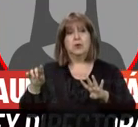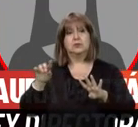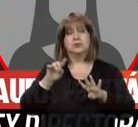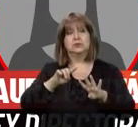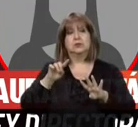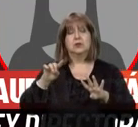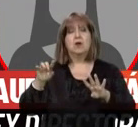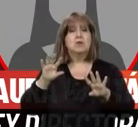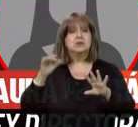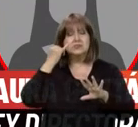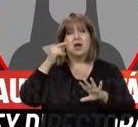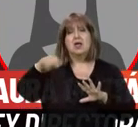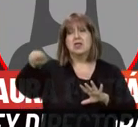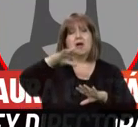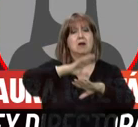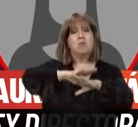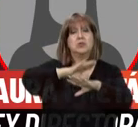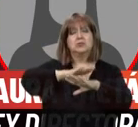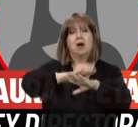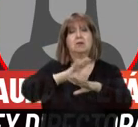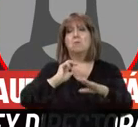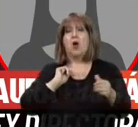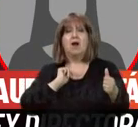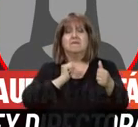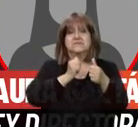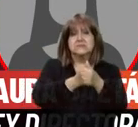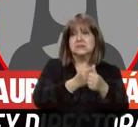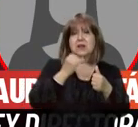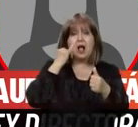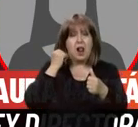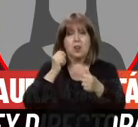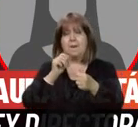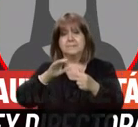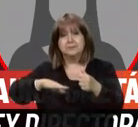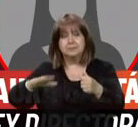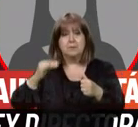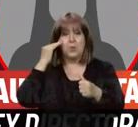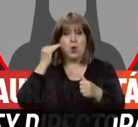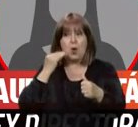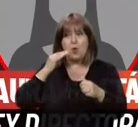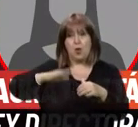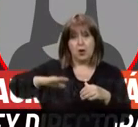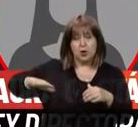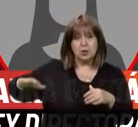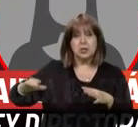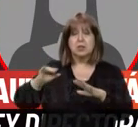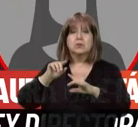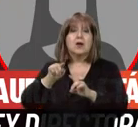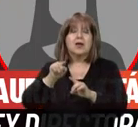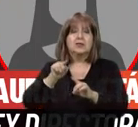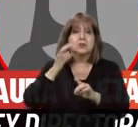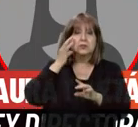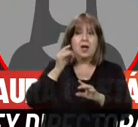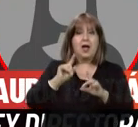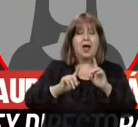edad que se hicieron en el Próbolo, si es que se termina de confirmar esa versión. Ahora, hay que entender algo, esto está atado a muchos hechos, o al